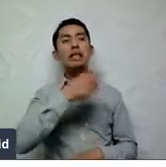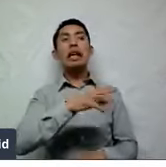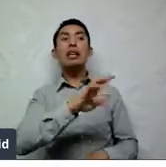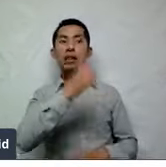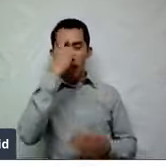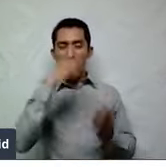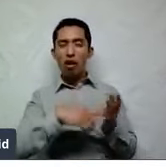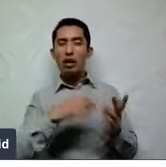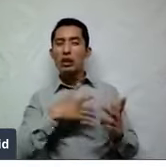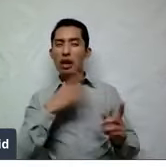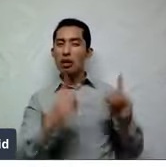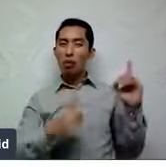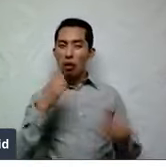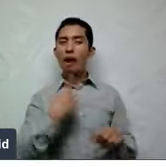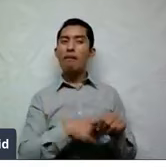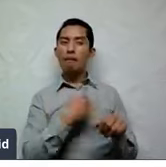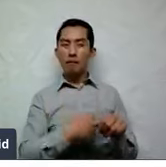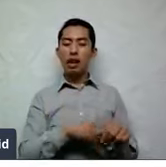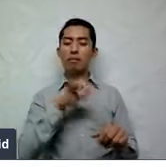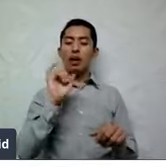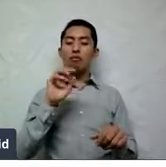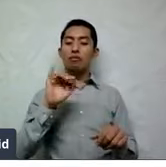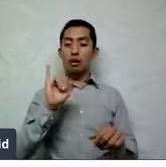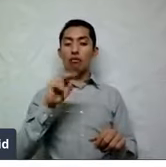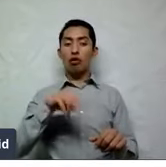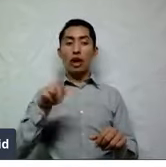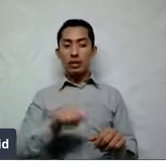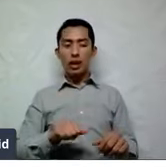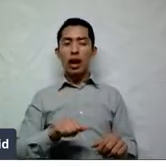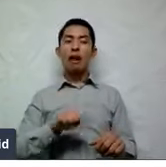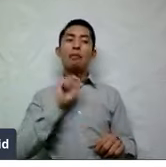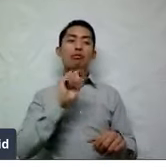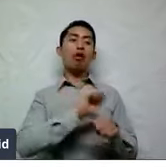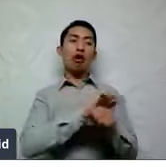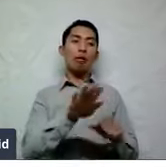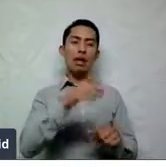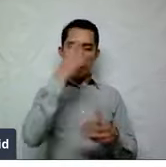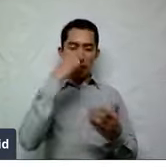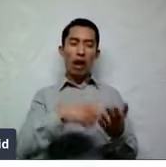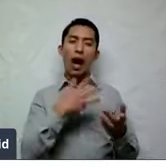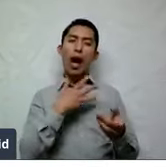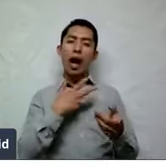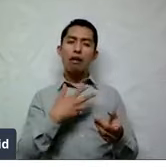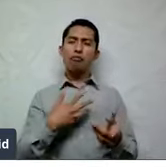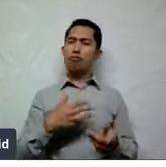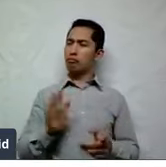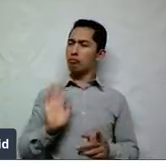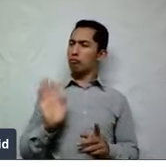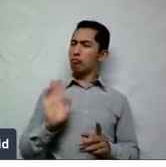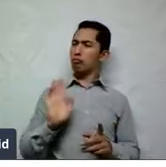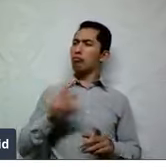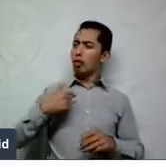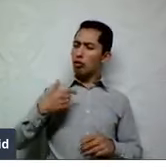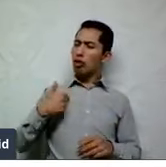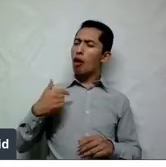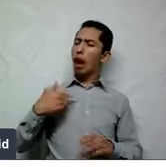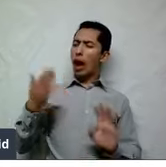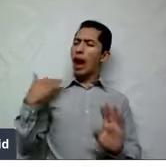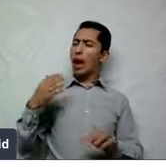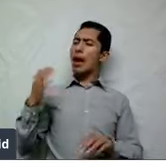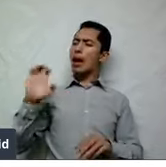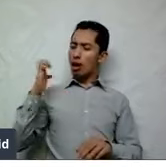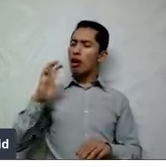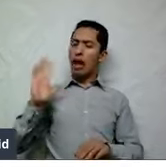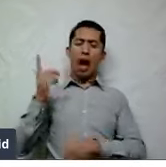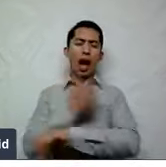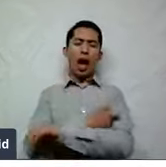que tengas influenza y que tengas COVID, y yo le puedo decir, no, pero me vacuné en enero. Él